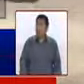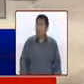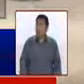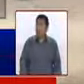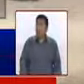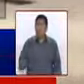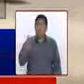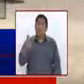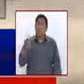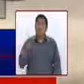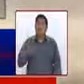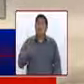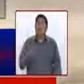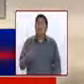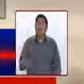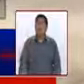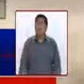La feria ya terminó.